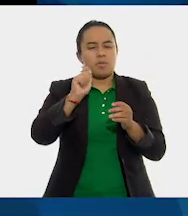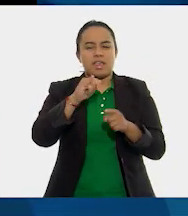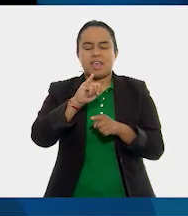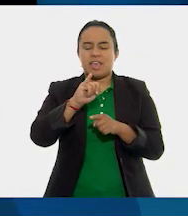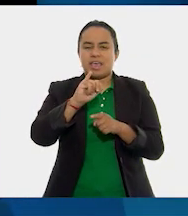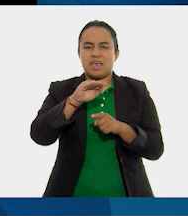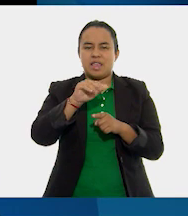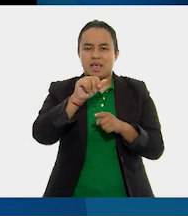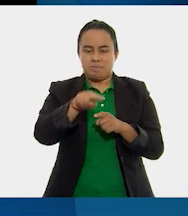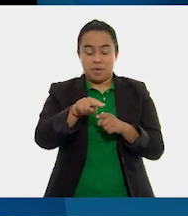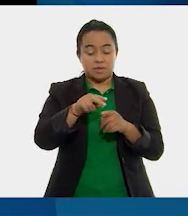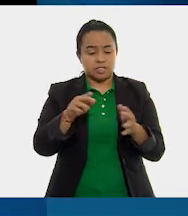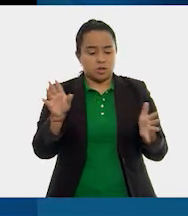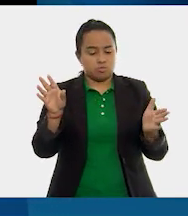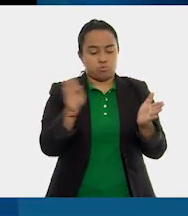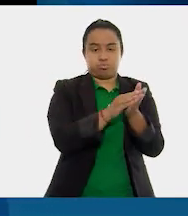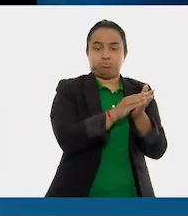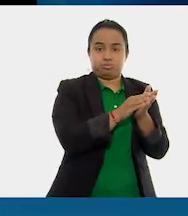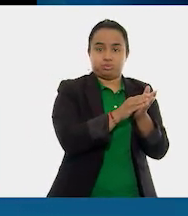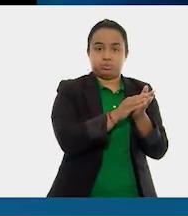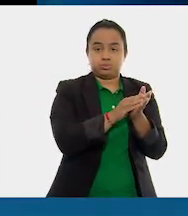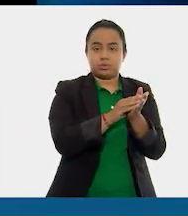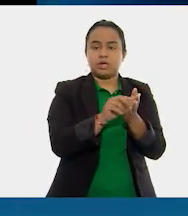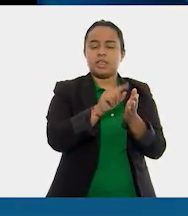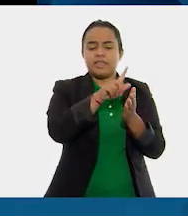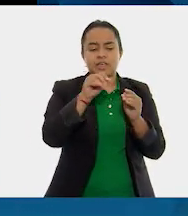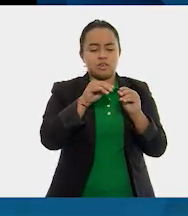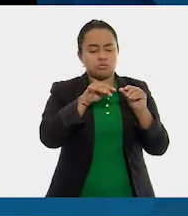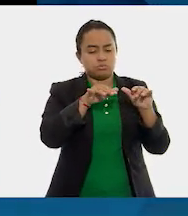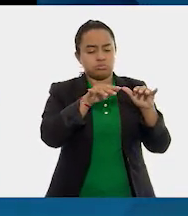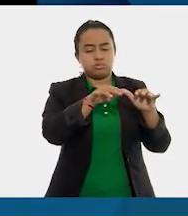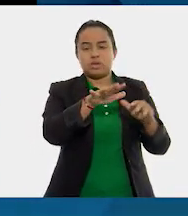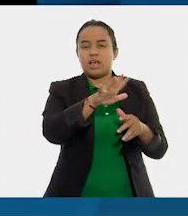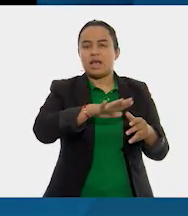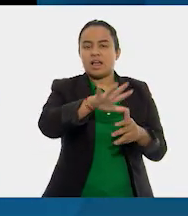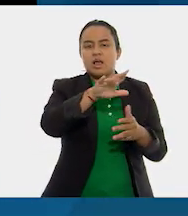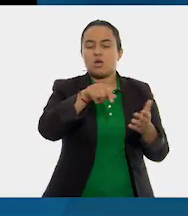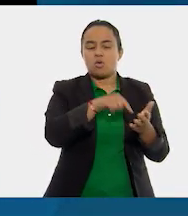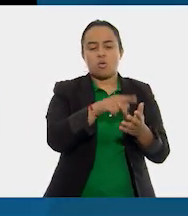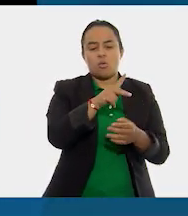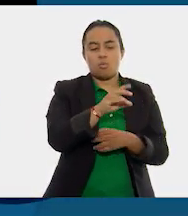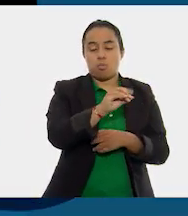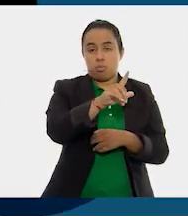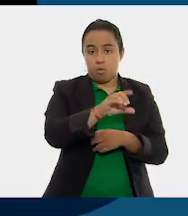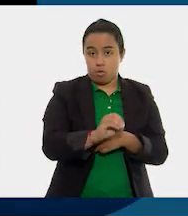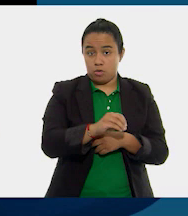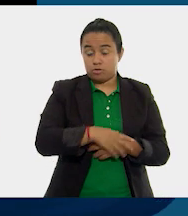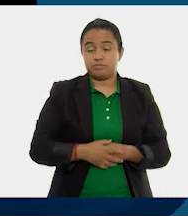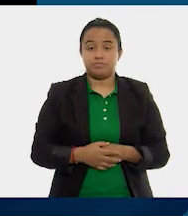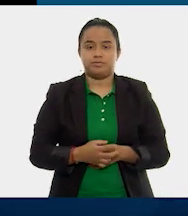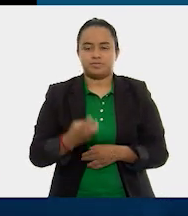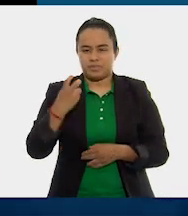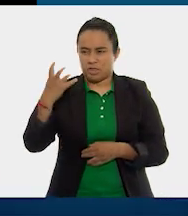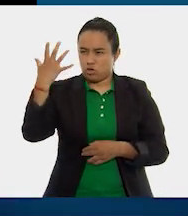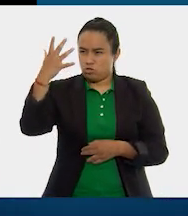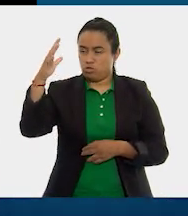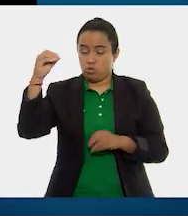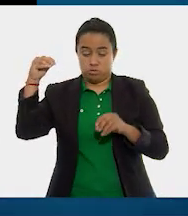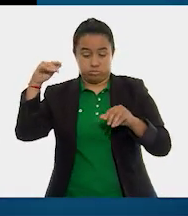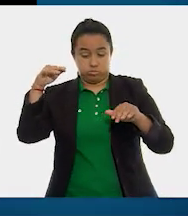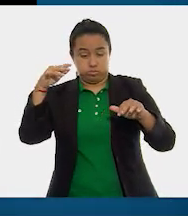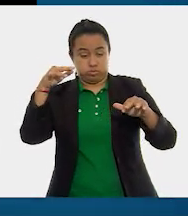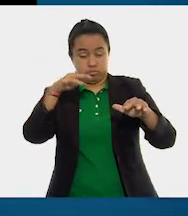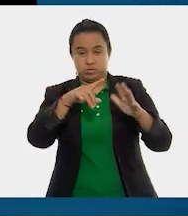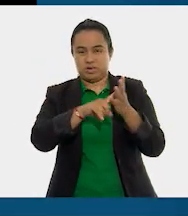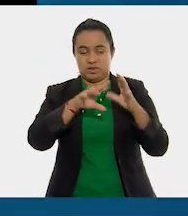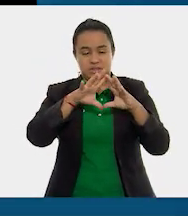desplazan estas partículas y las llevan y las dirigen hacia los polos. De esta manera, las partículas solares que llegan a la